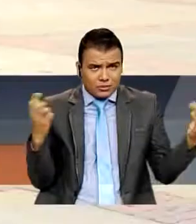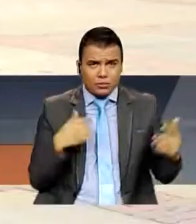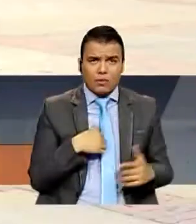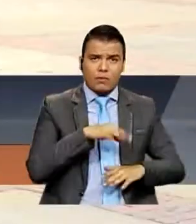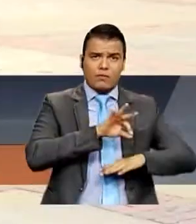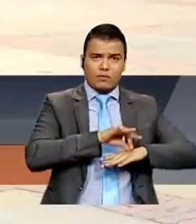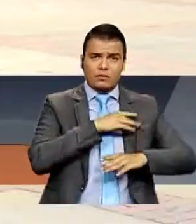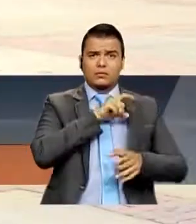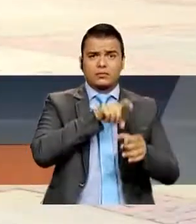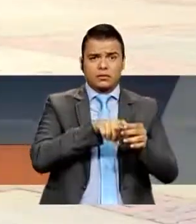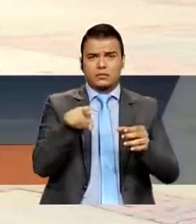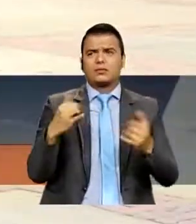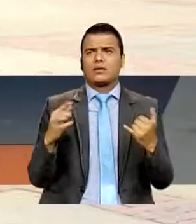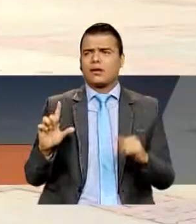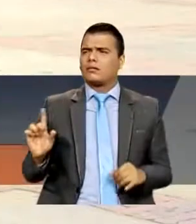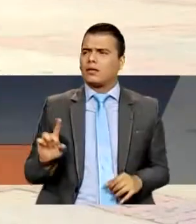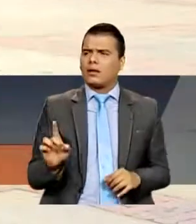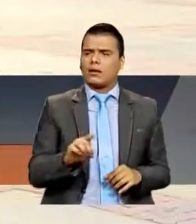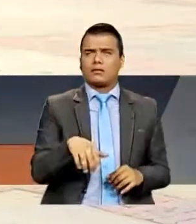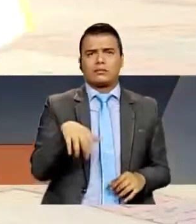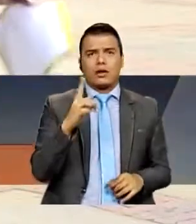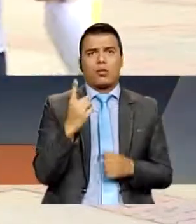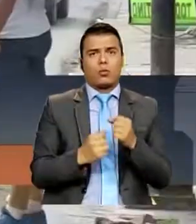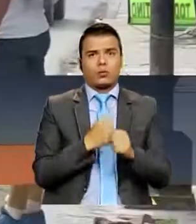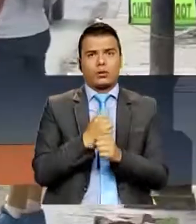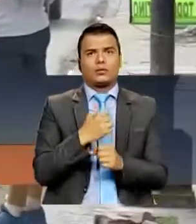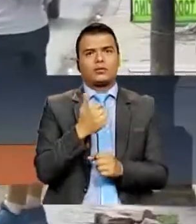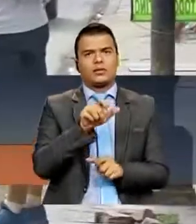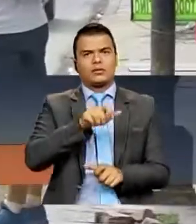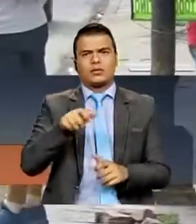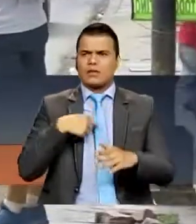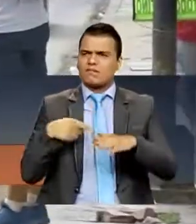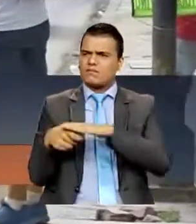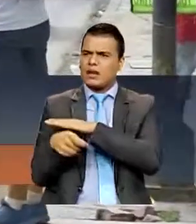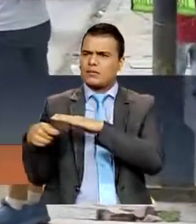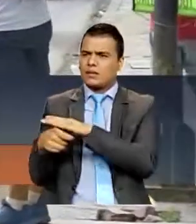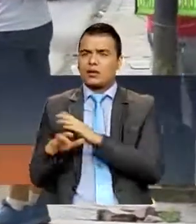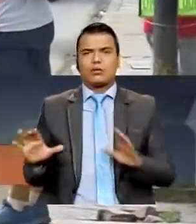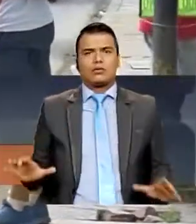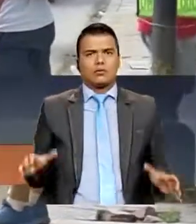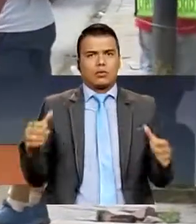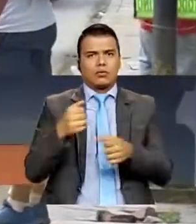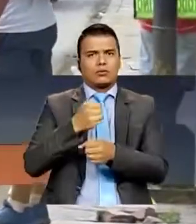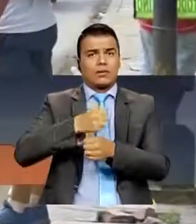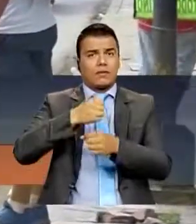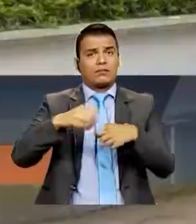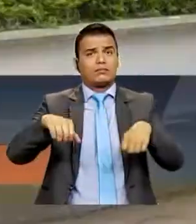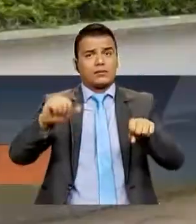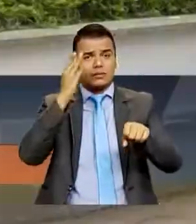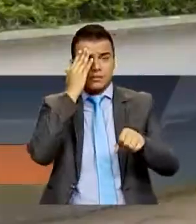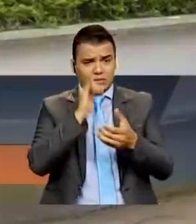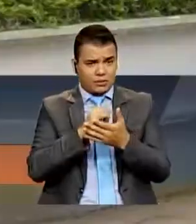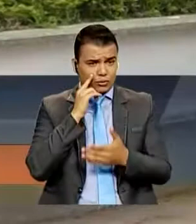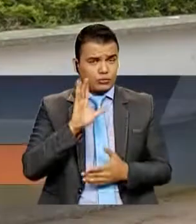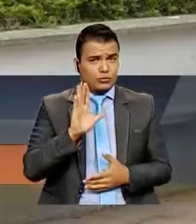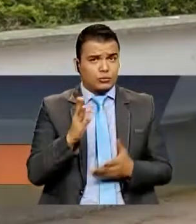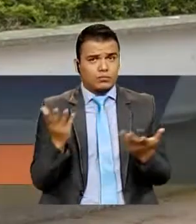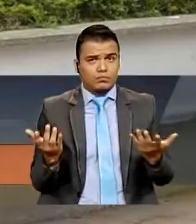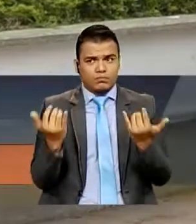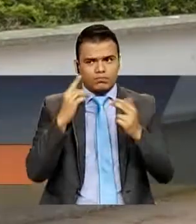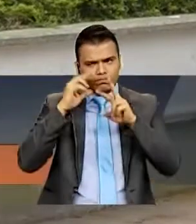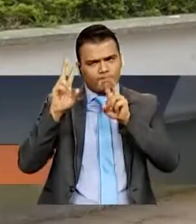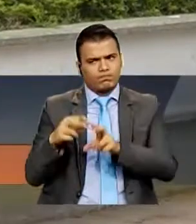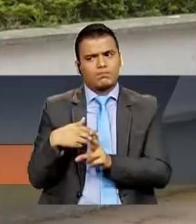esta fundación también en lo que va corrido del año van 10 asesinatos de los mototaxistas. Se esperan nuevos detalles de esta investigación en